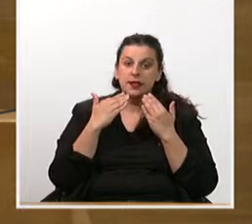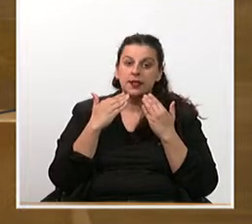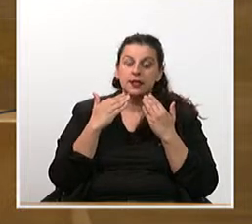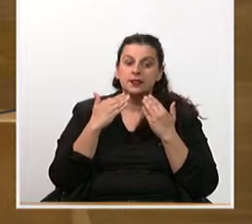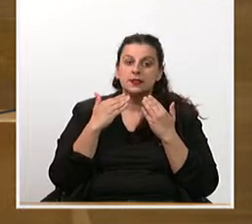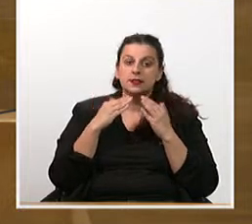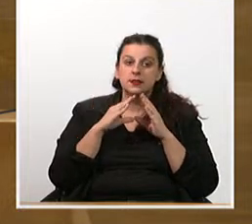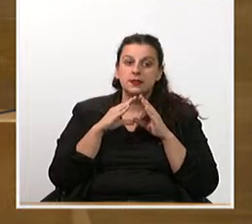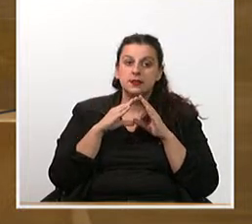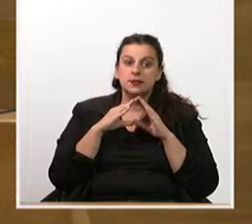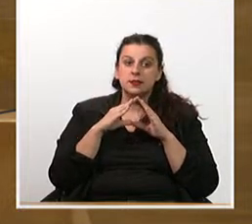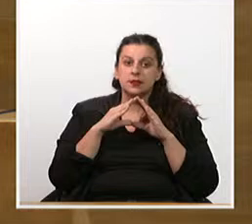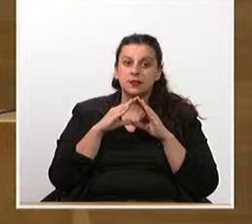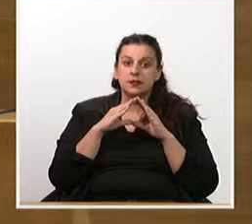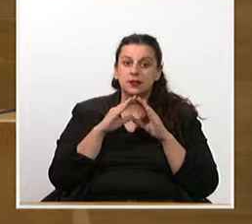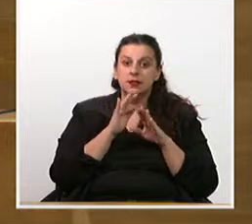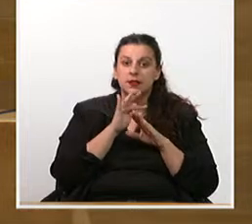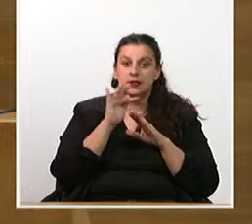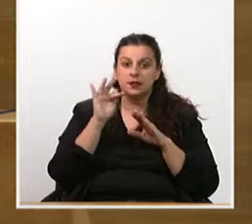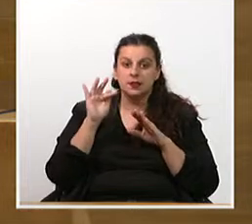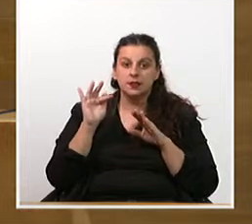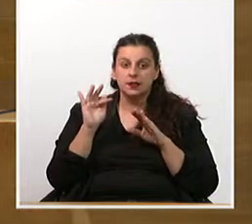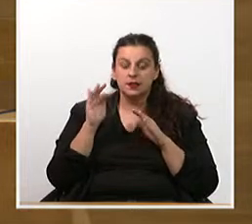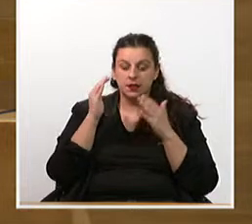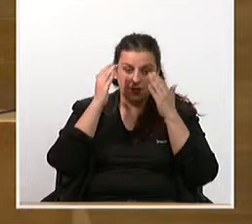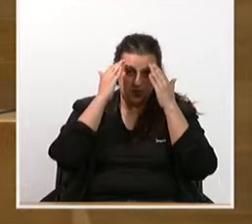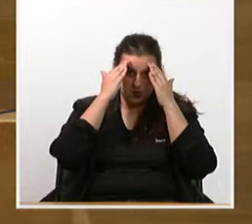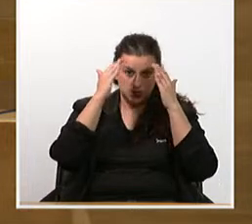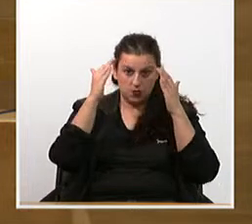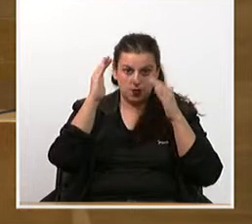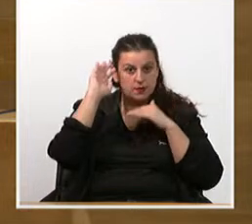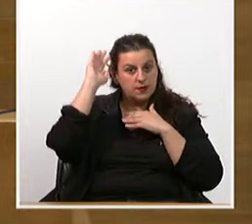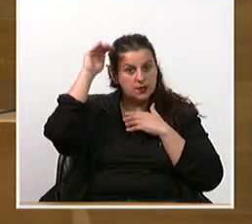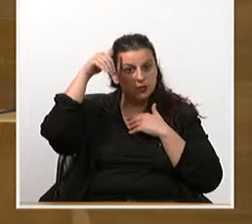gracias tiene la palabra el honorable